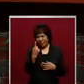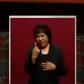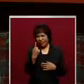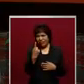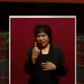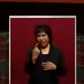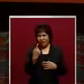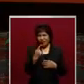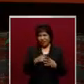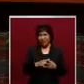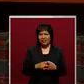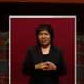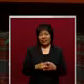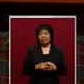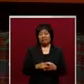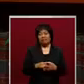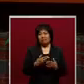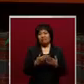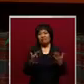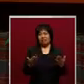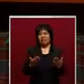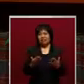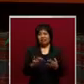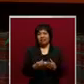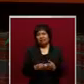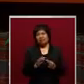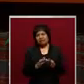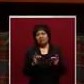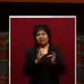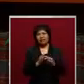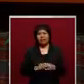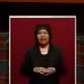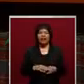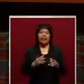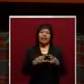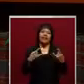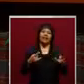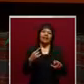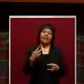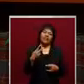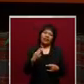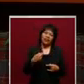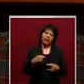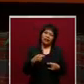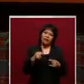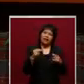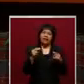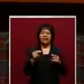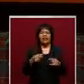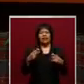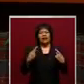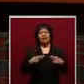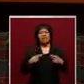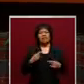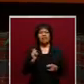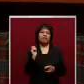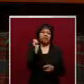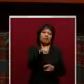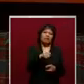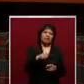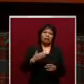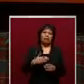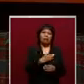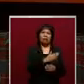que viene muy pertinente para este momento. El cuento se llama El pescador. Dicen que era un